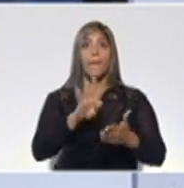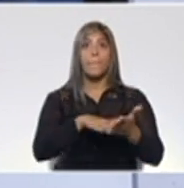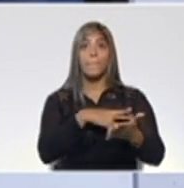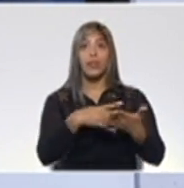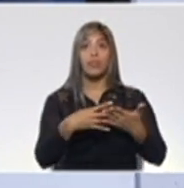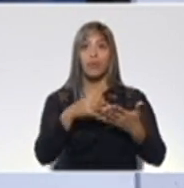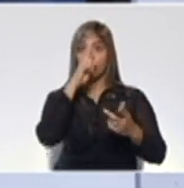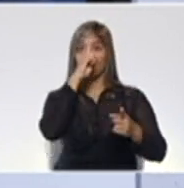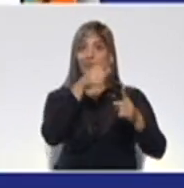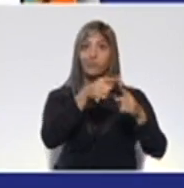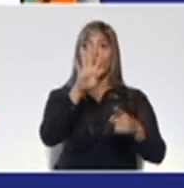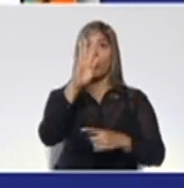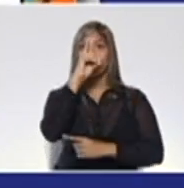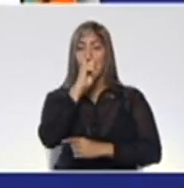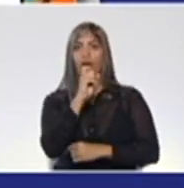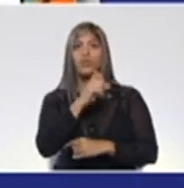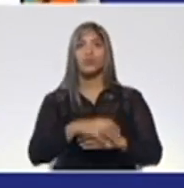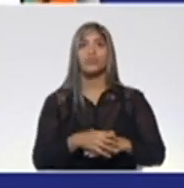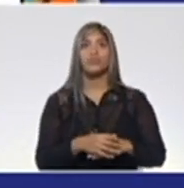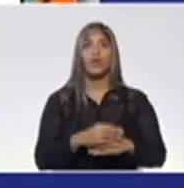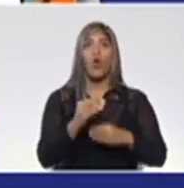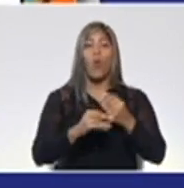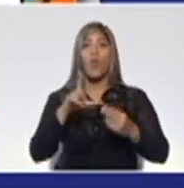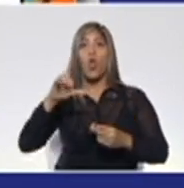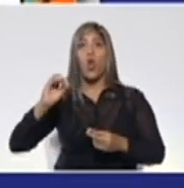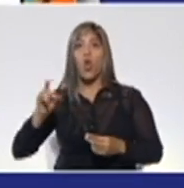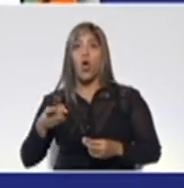Matemática cuarto año, logaritmo de un radical.